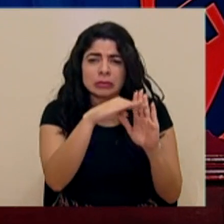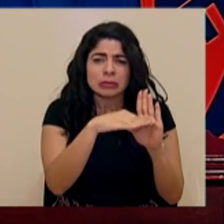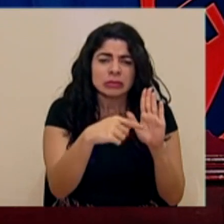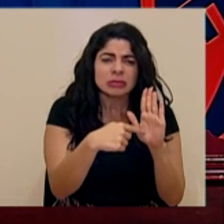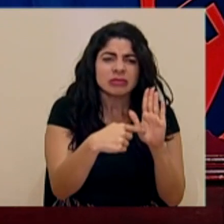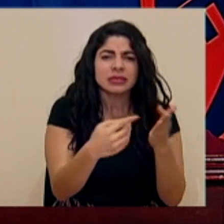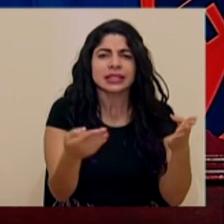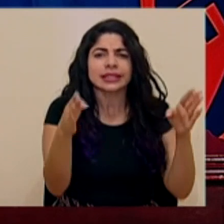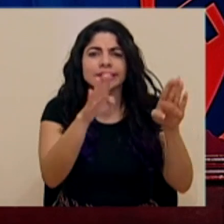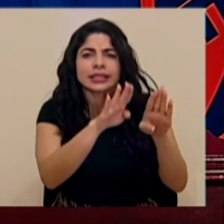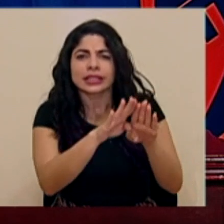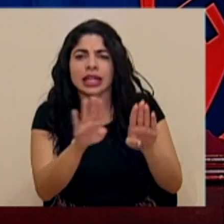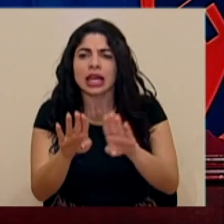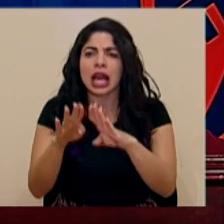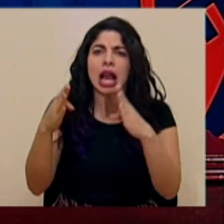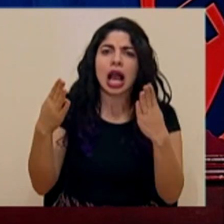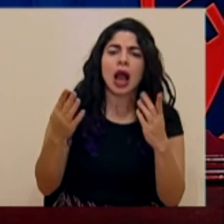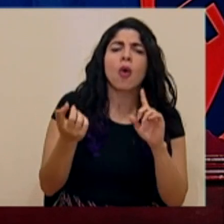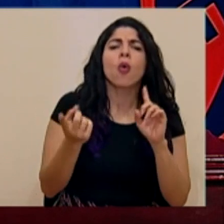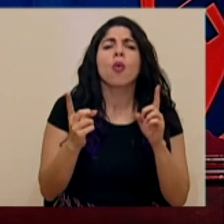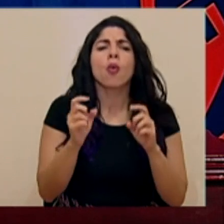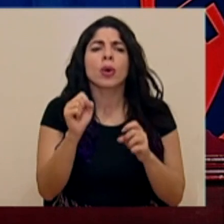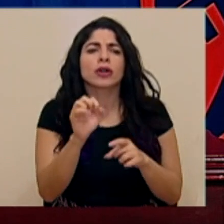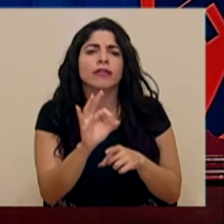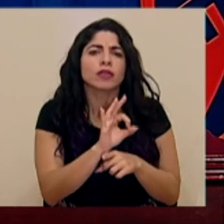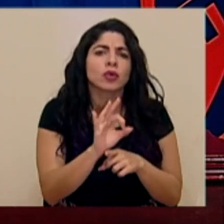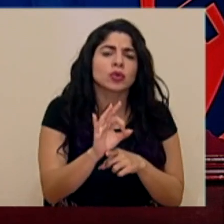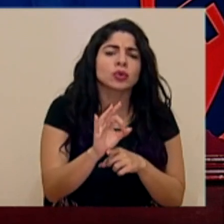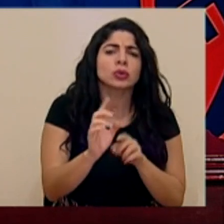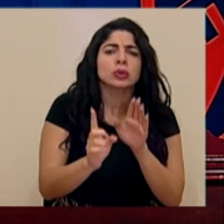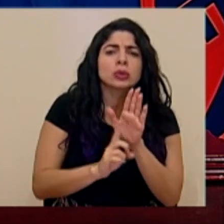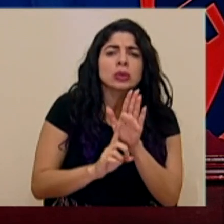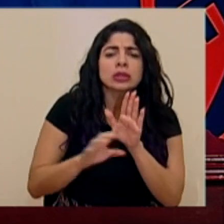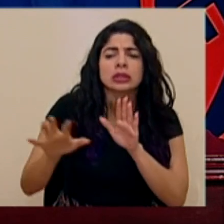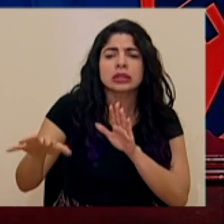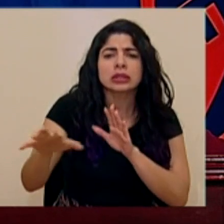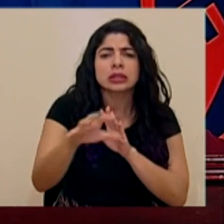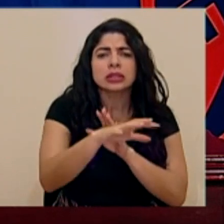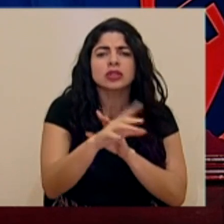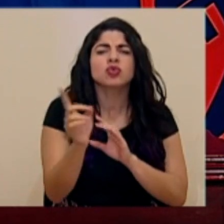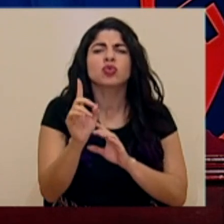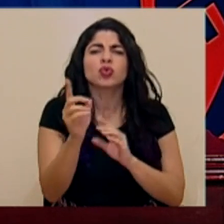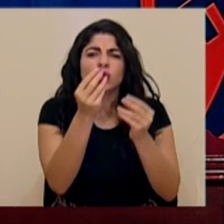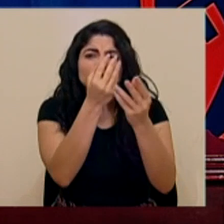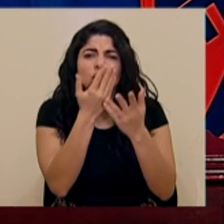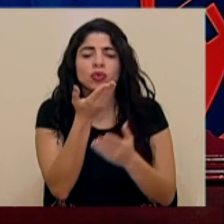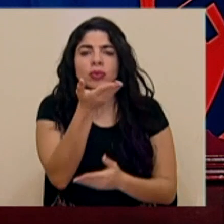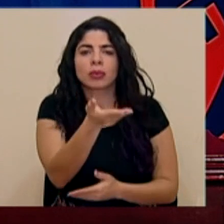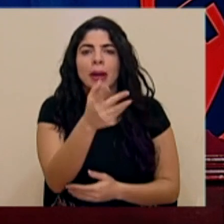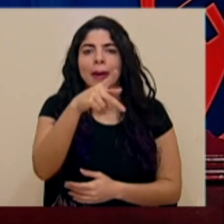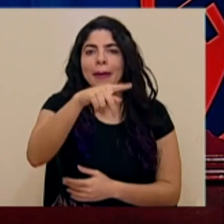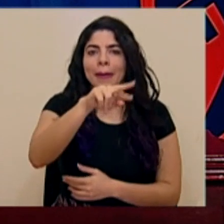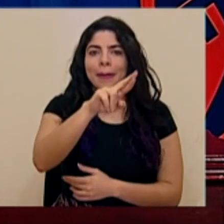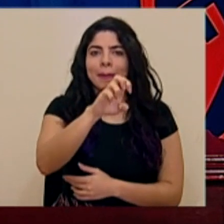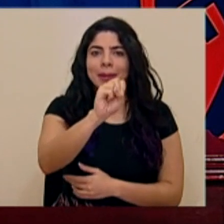de cierre, apertura, operación y alertas en los distintos cantones puede visitar el sitio